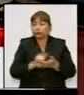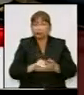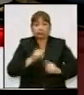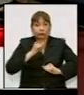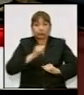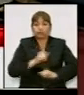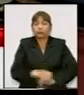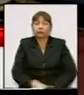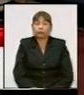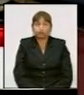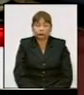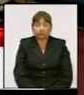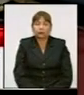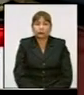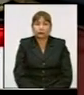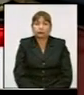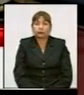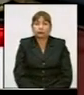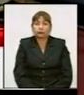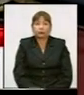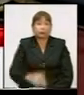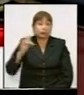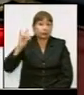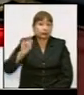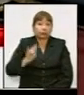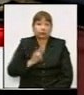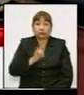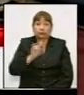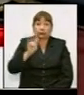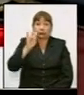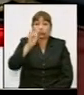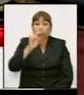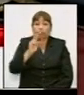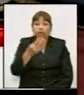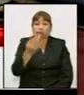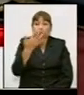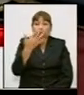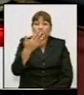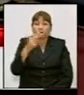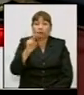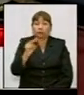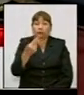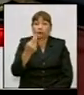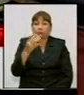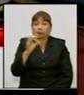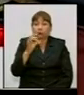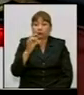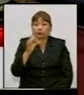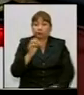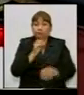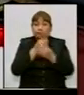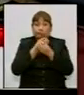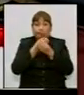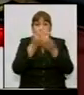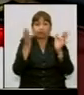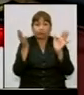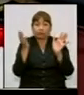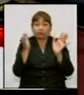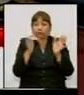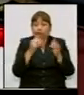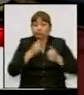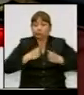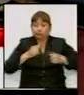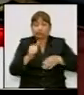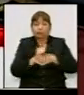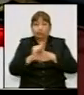defensivas. La Fuerza Aérea ha venido de 2005 a 2018 impulsando la educación y entrenamiento de